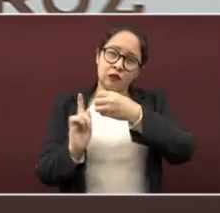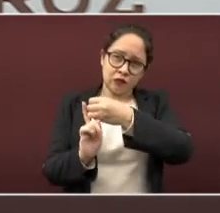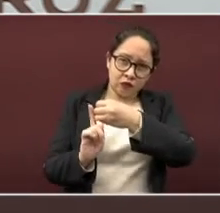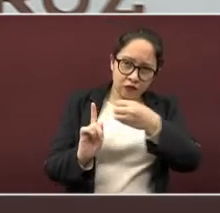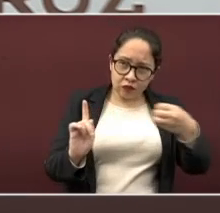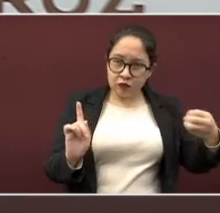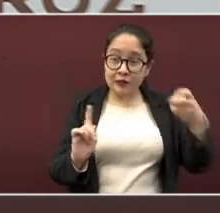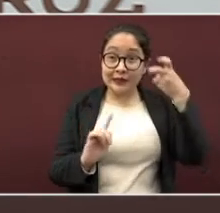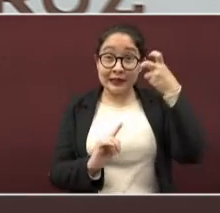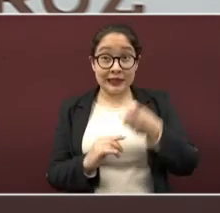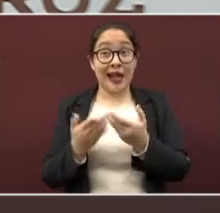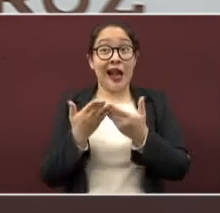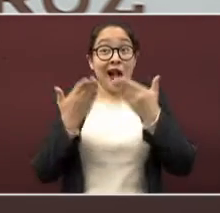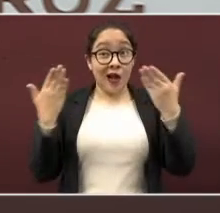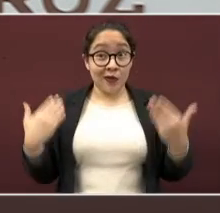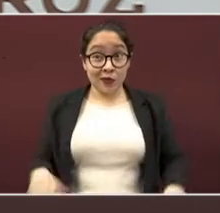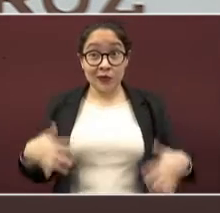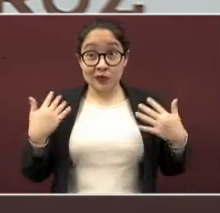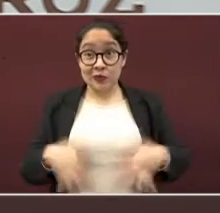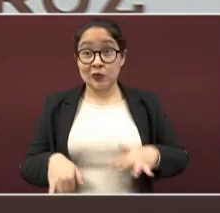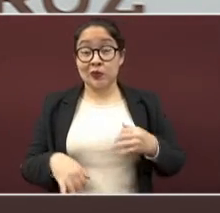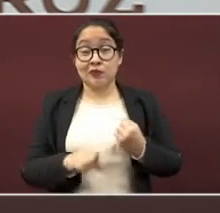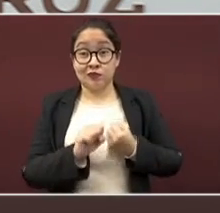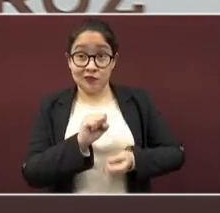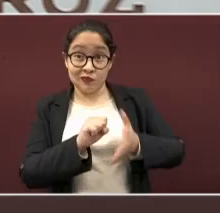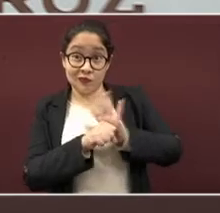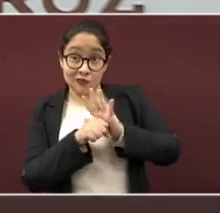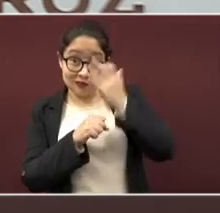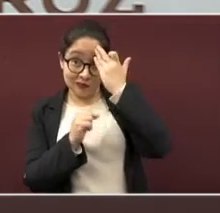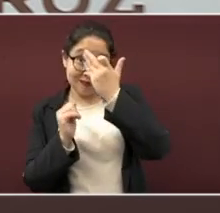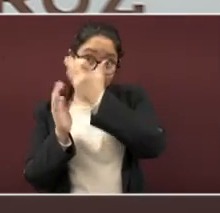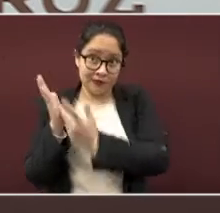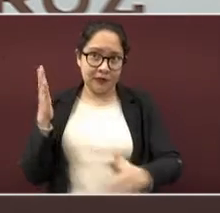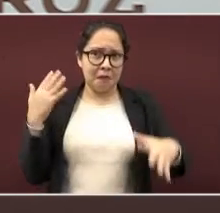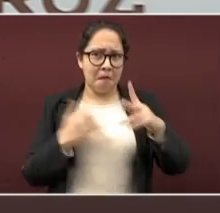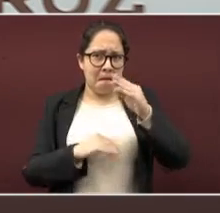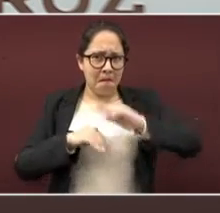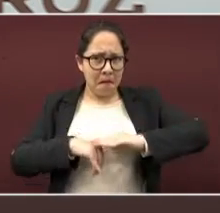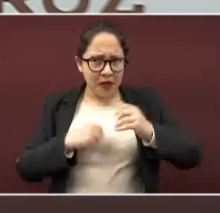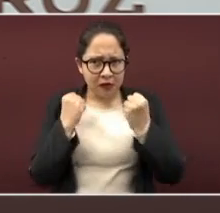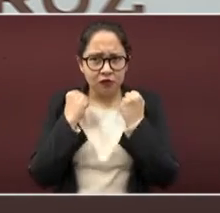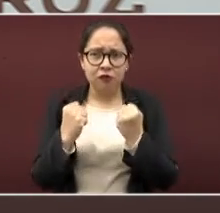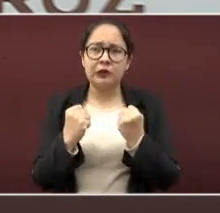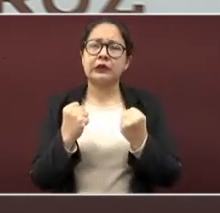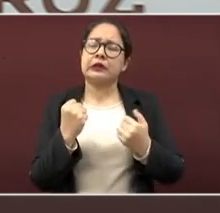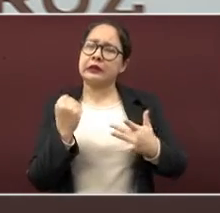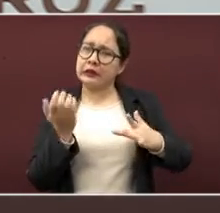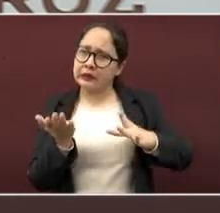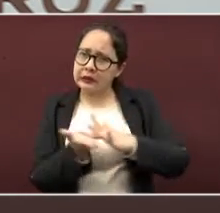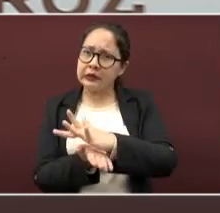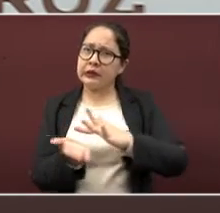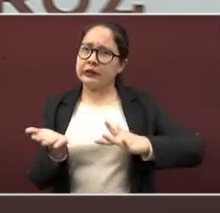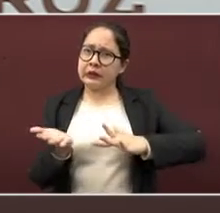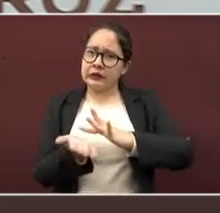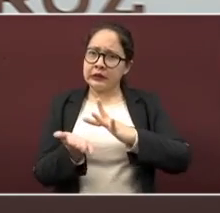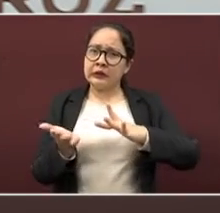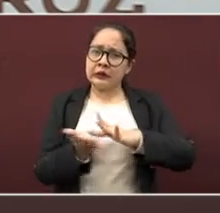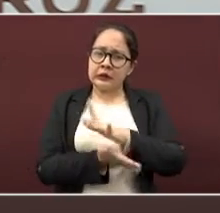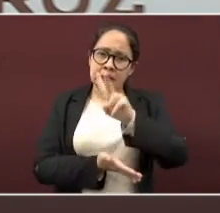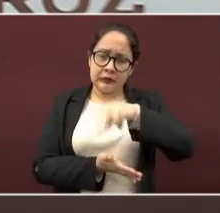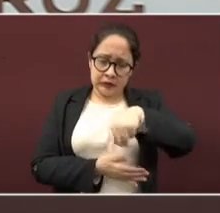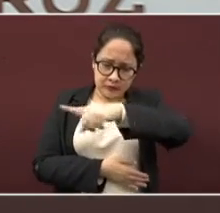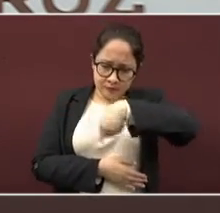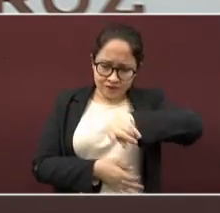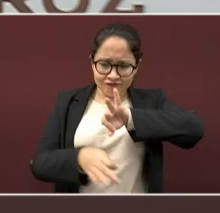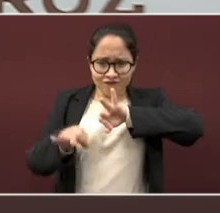ahora con la presencia de pandemia por coronavirus en donde han venido haciendo un trabajo